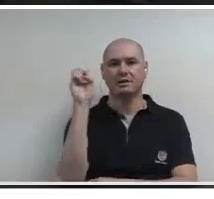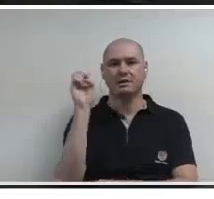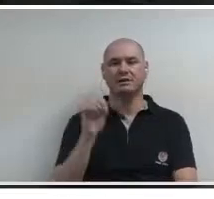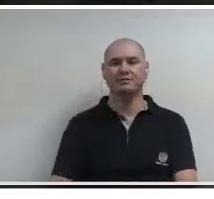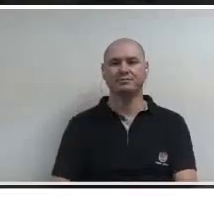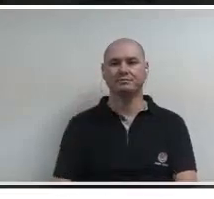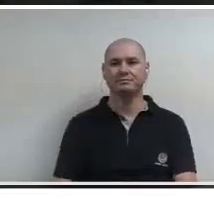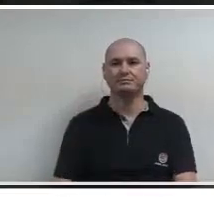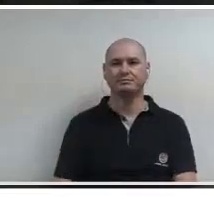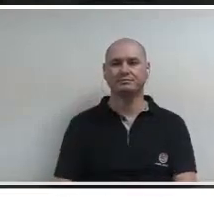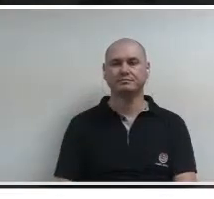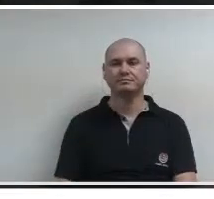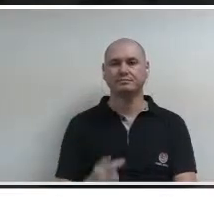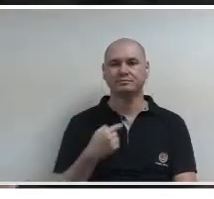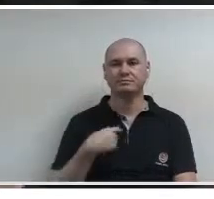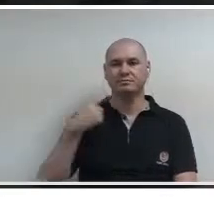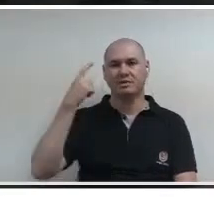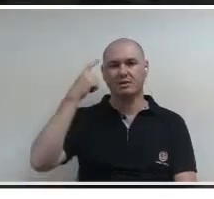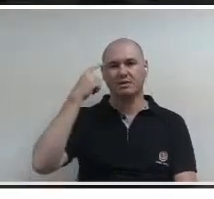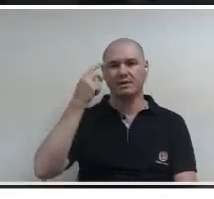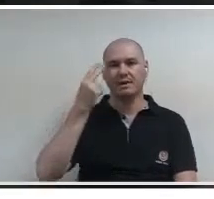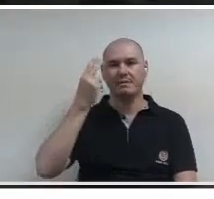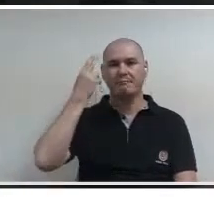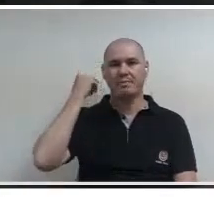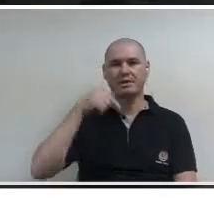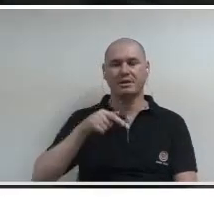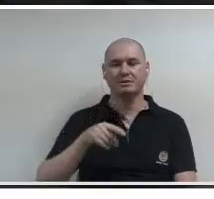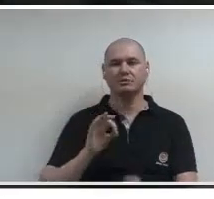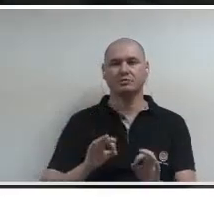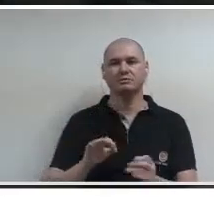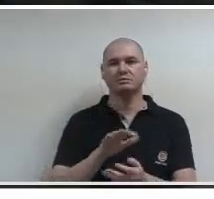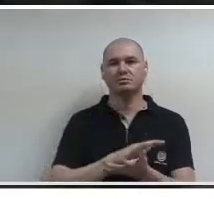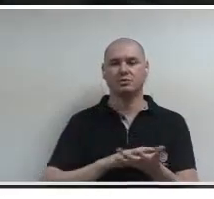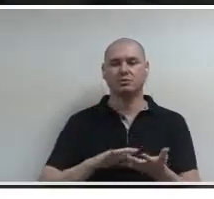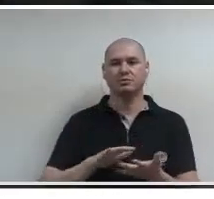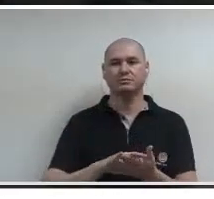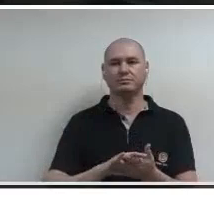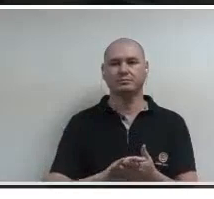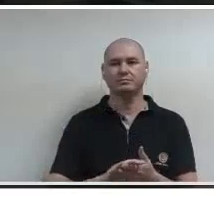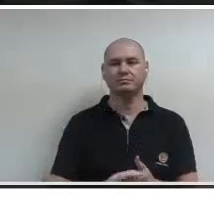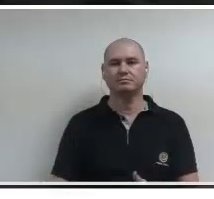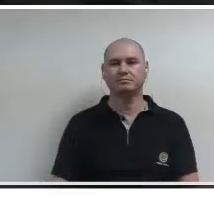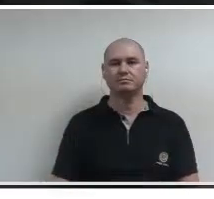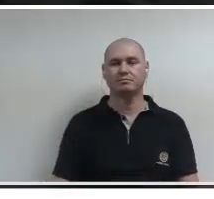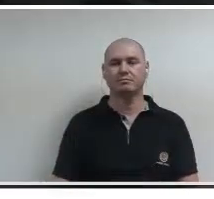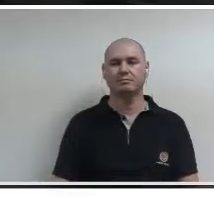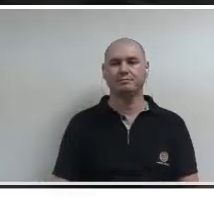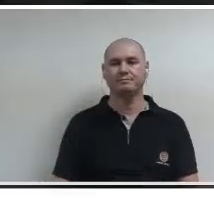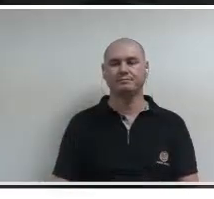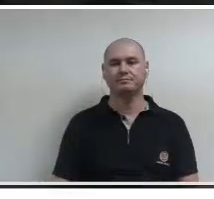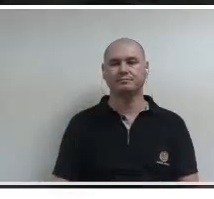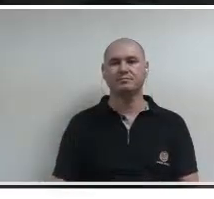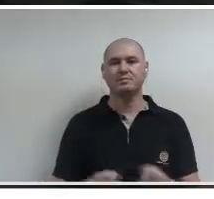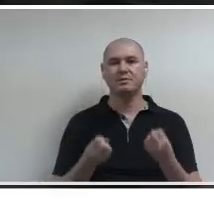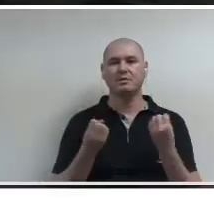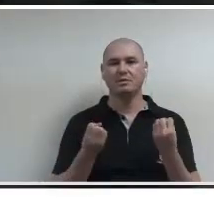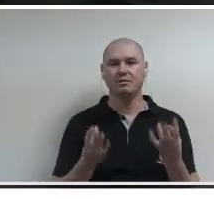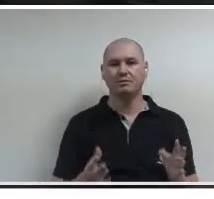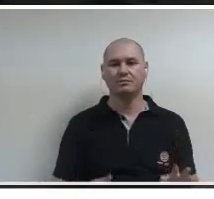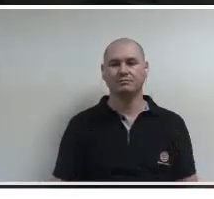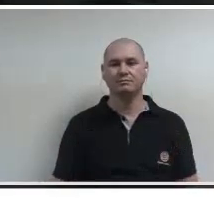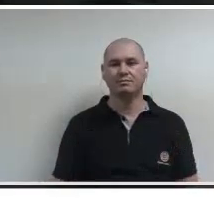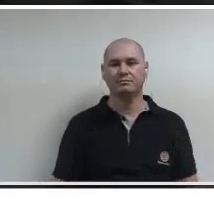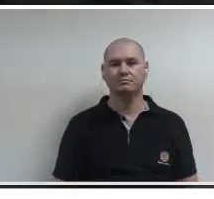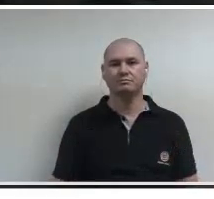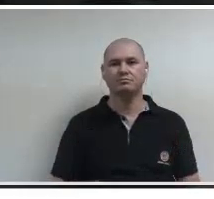más hoy en asistente fiscal éramos, en Guaranamo, experiencia en mi país. Por lo demás, en esos